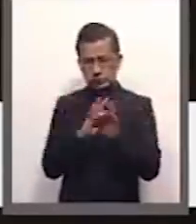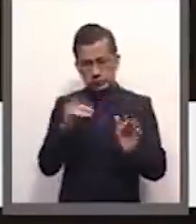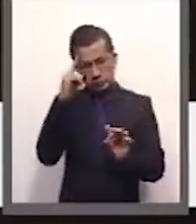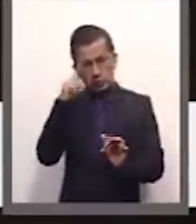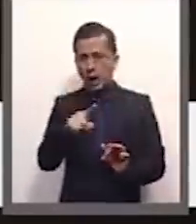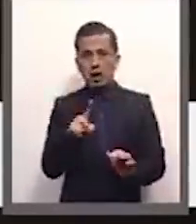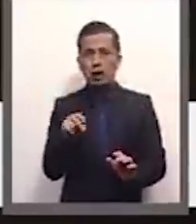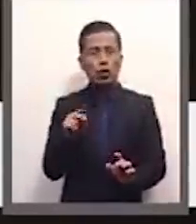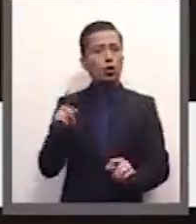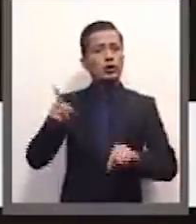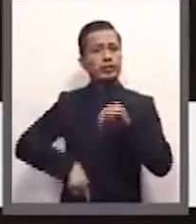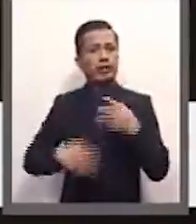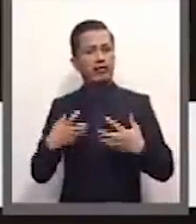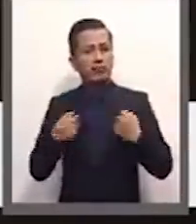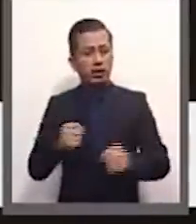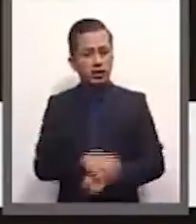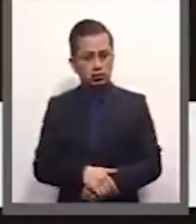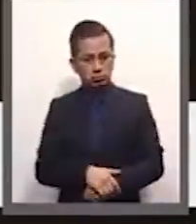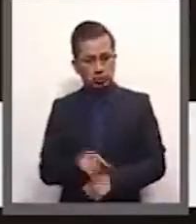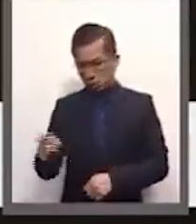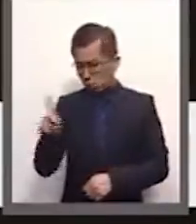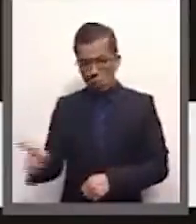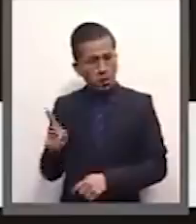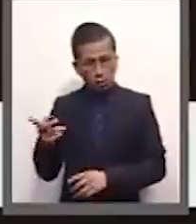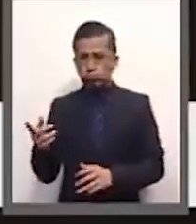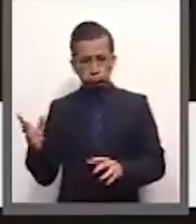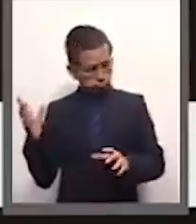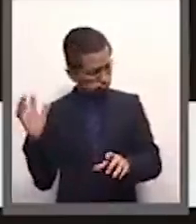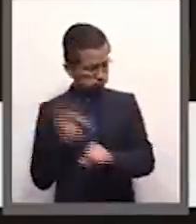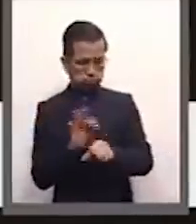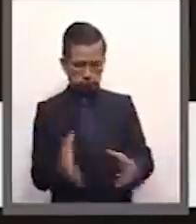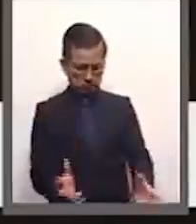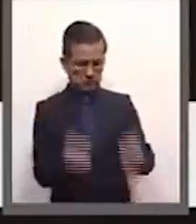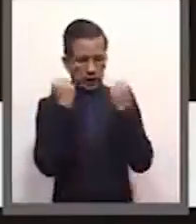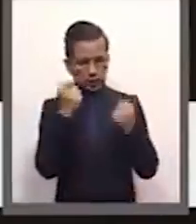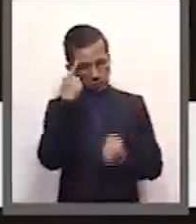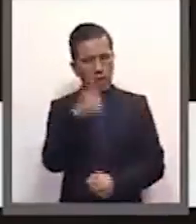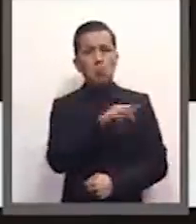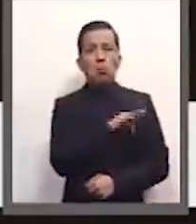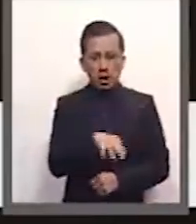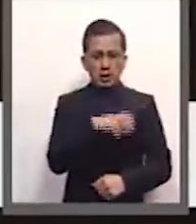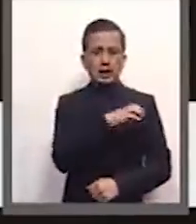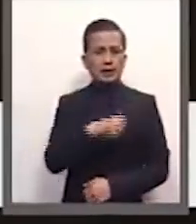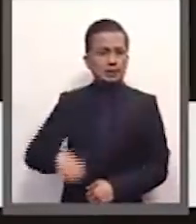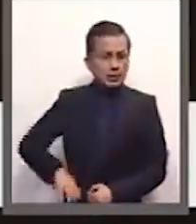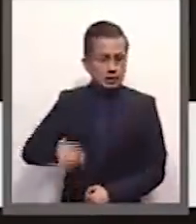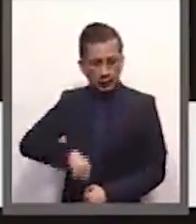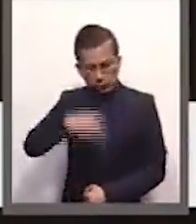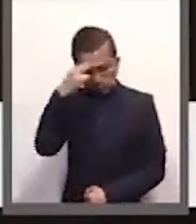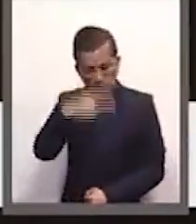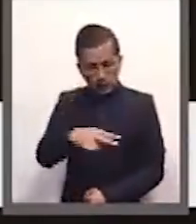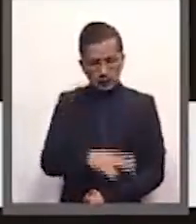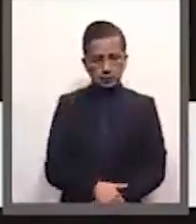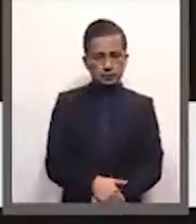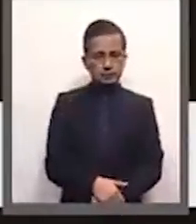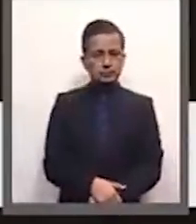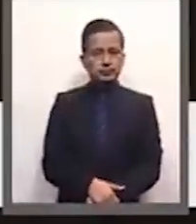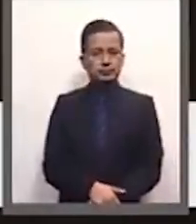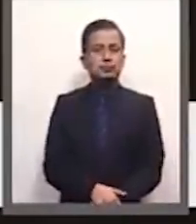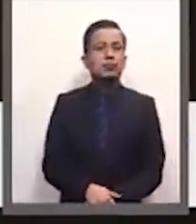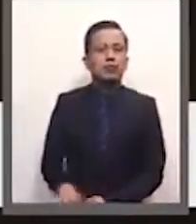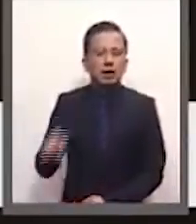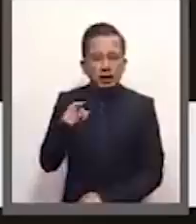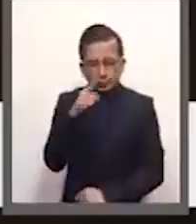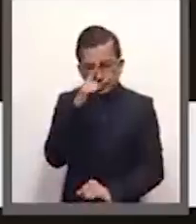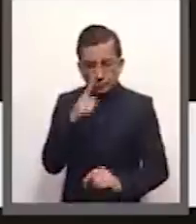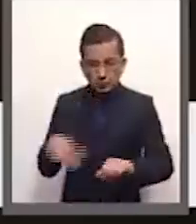salvó y permitió que fuera candidato a la presidencia de la República. Están planteando una serie de argumentos que